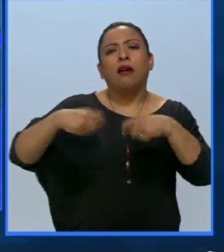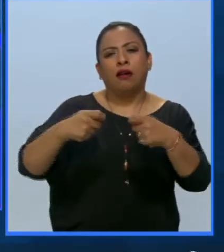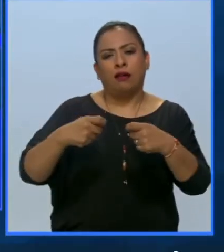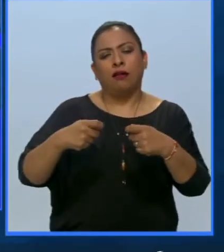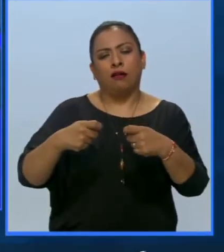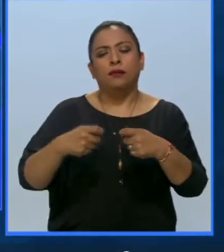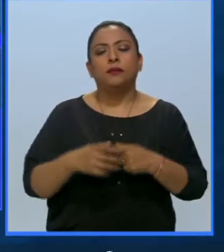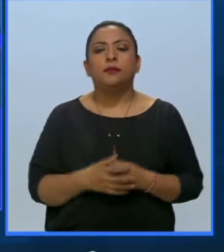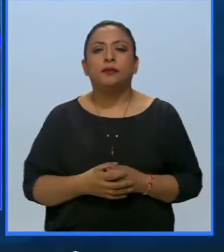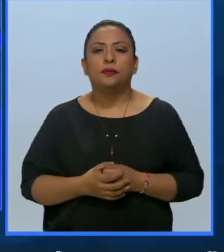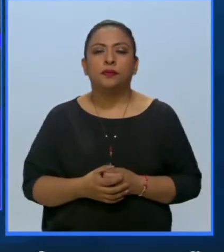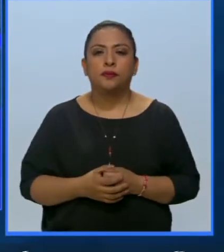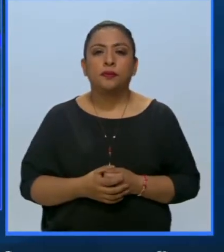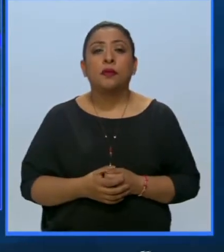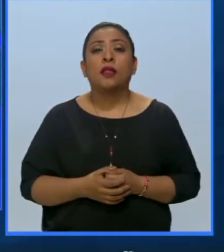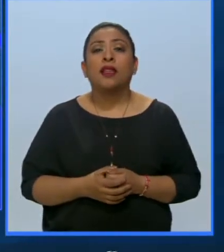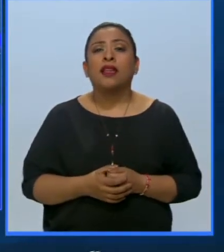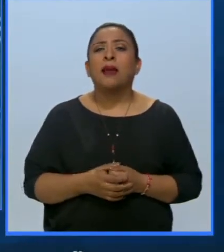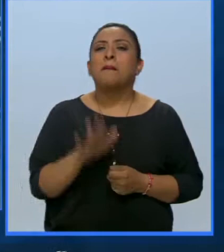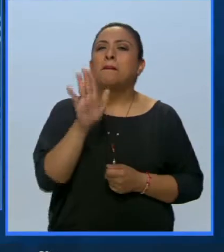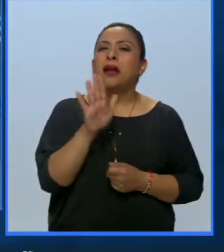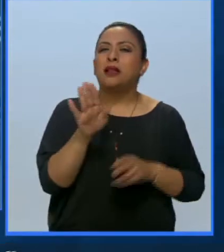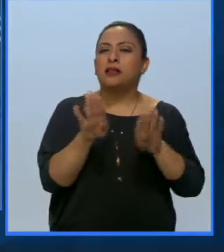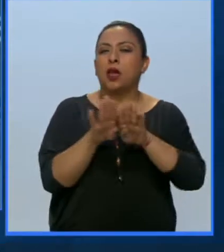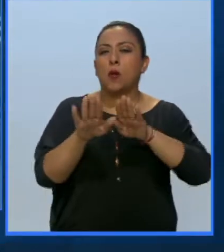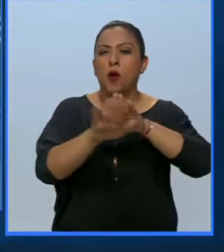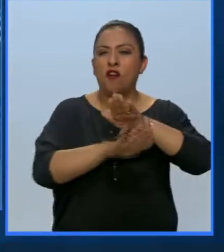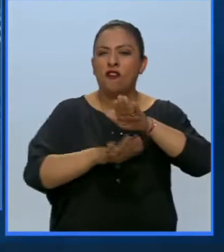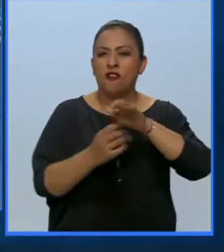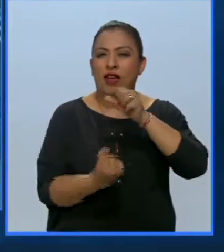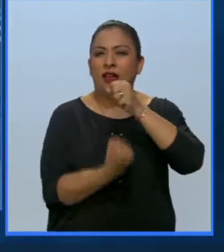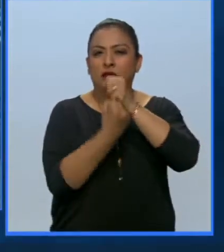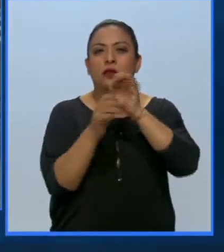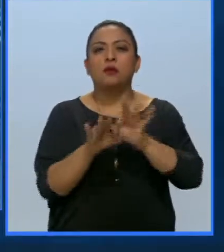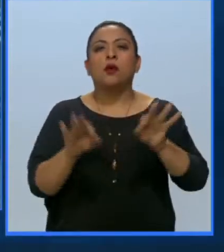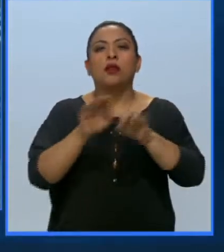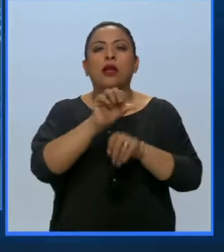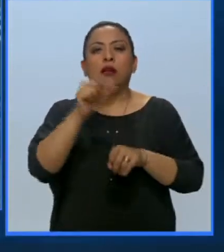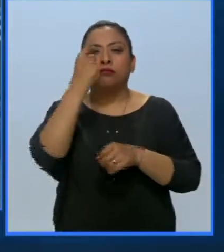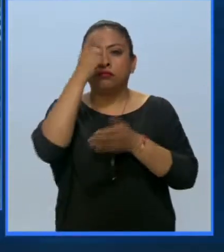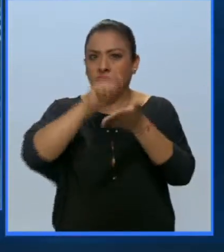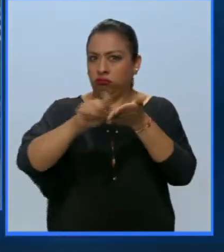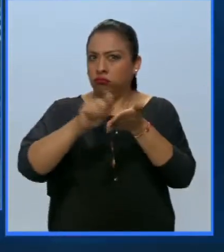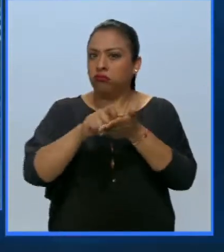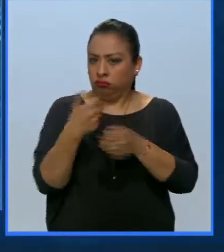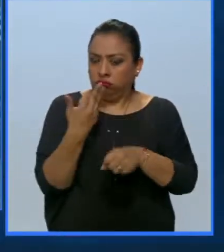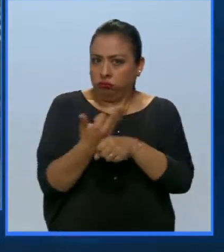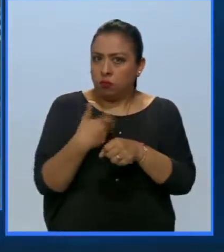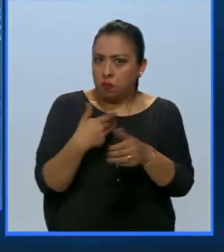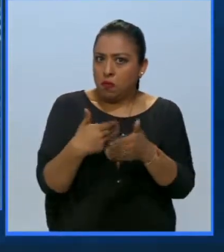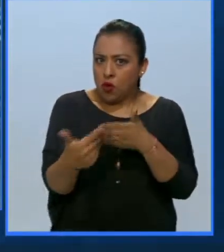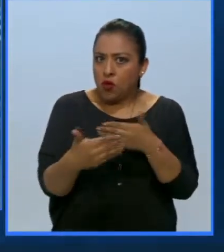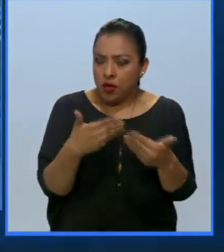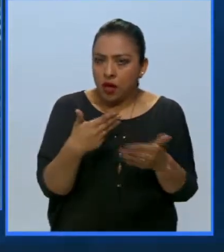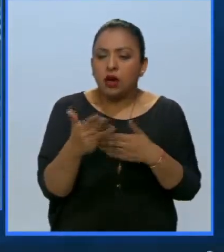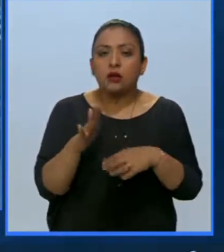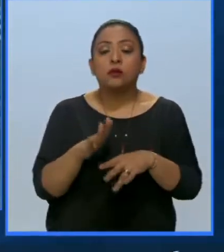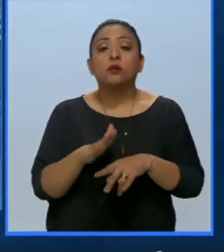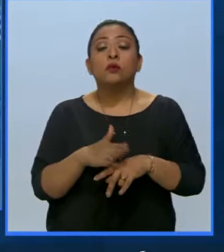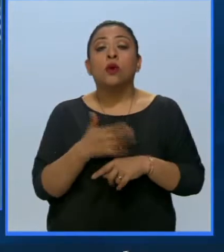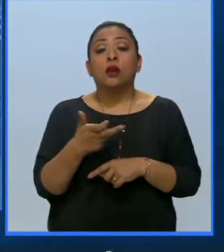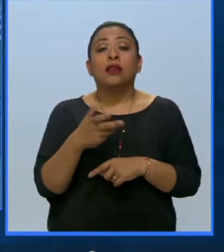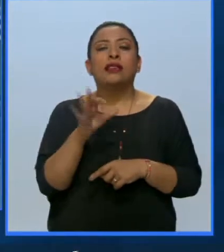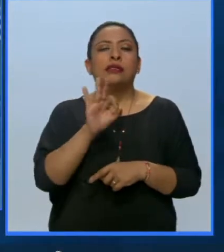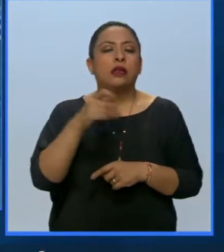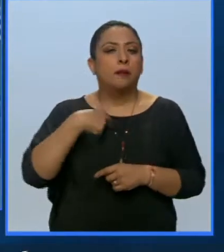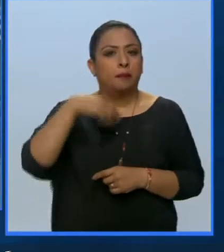posteriores. Son como una base muy importante para los compositores hasta contemporáneos, ajá, porque si